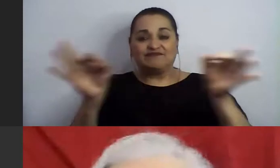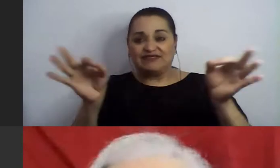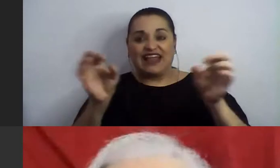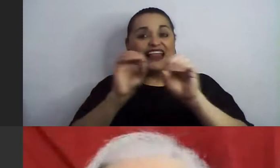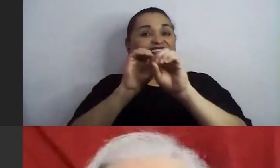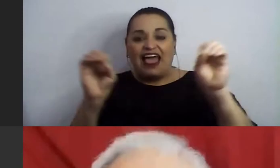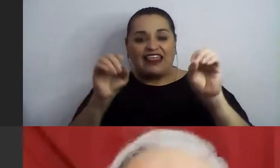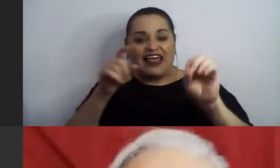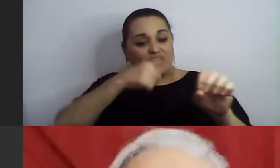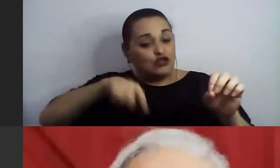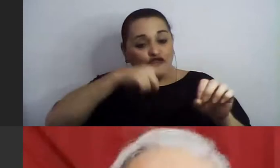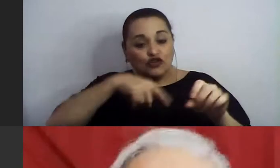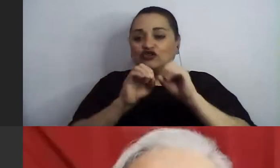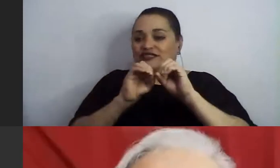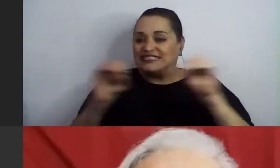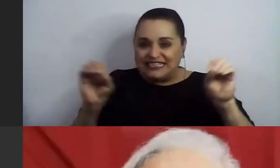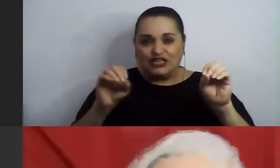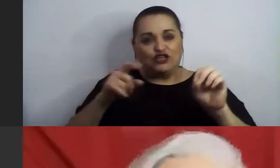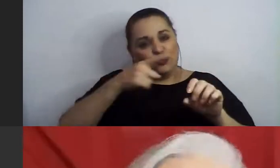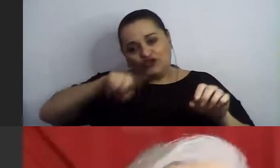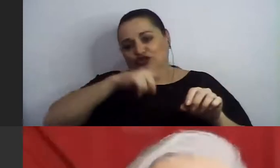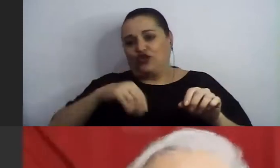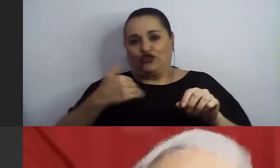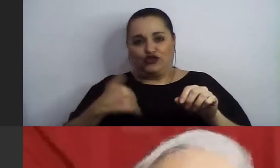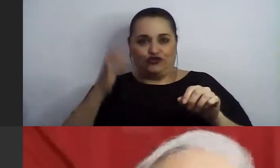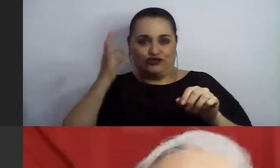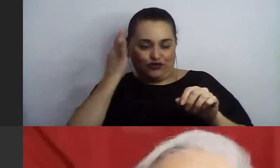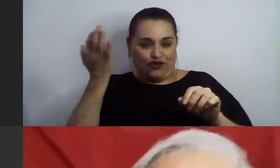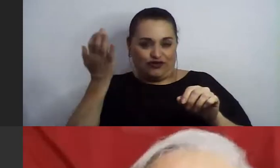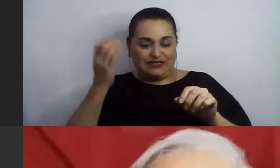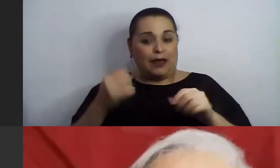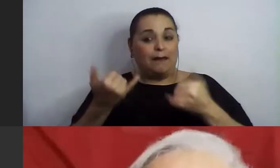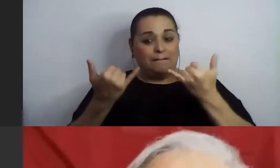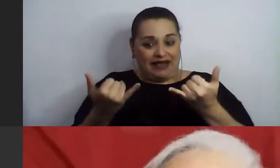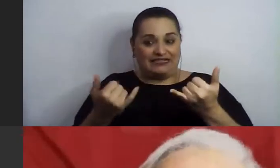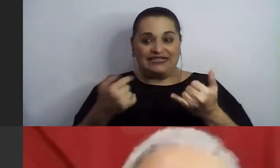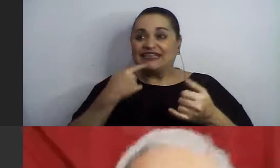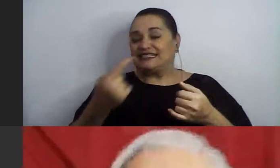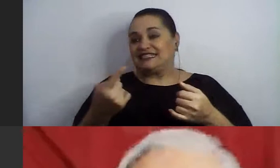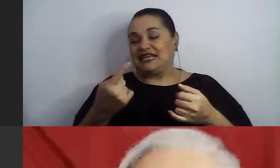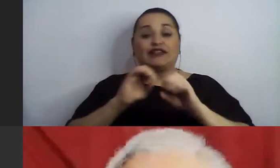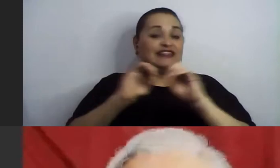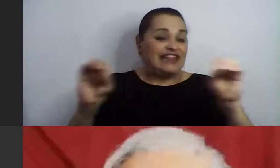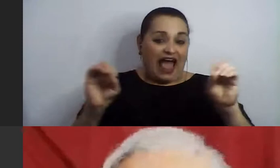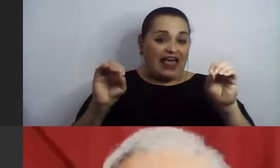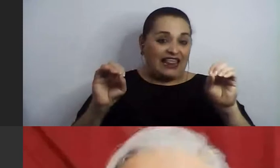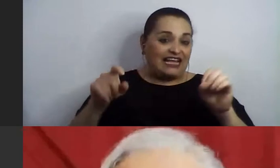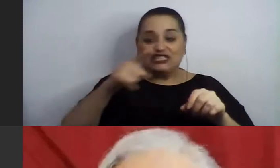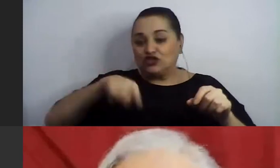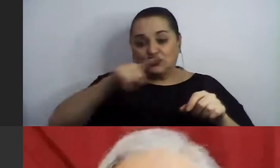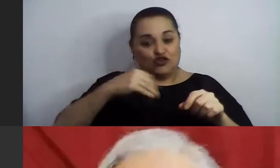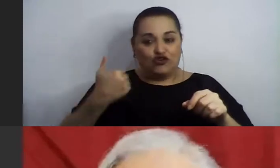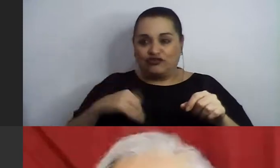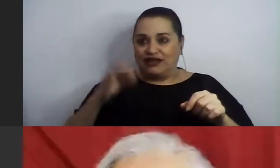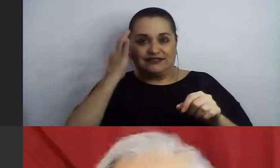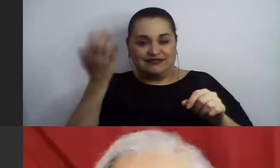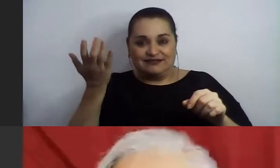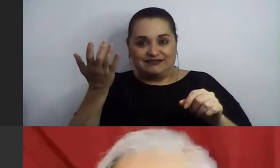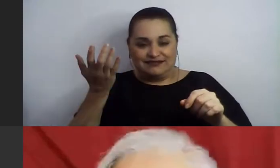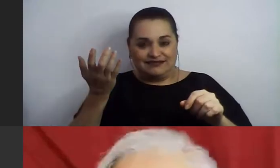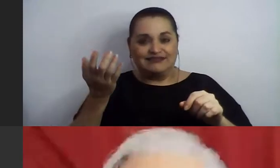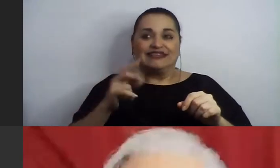de nosotros y nosotras, sin nosotros y nosotras. Y bueno, y más recientemente decimos nada sin nosotros y nosotras, porque la